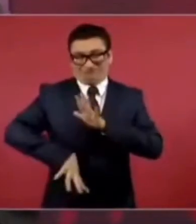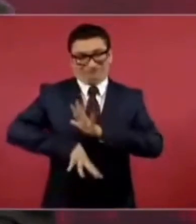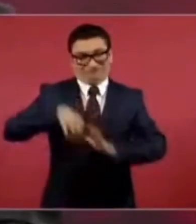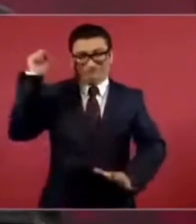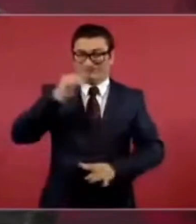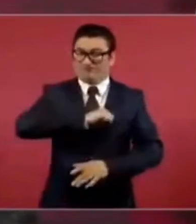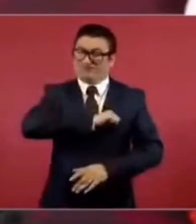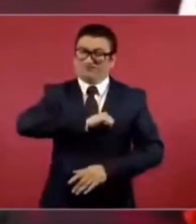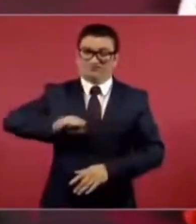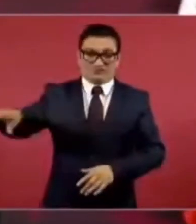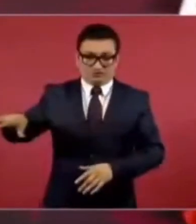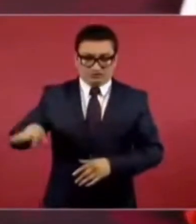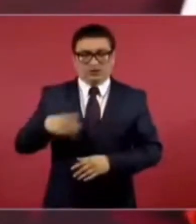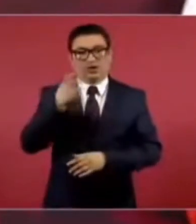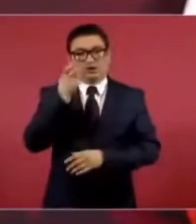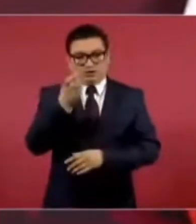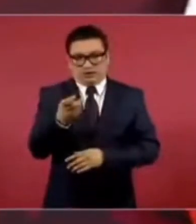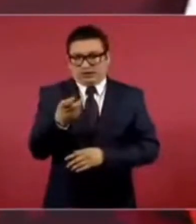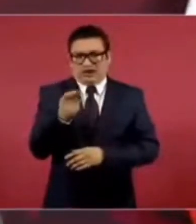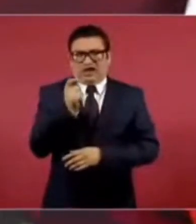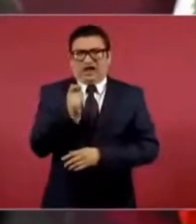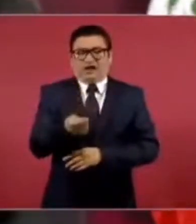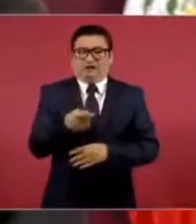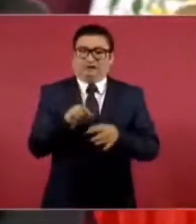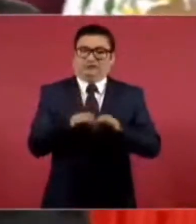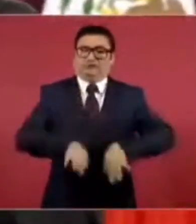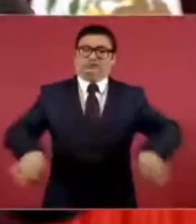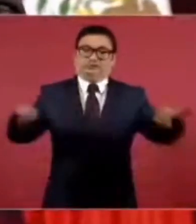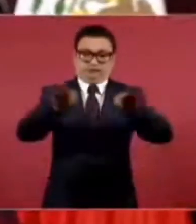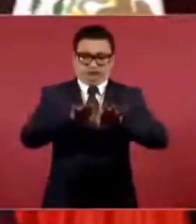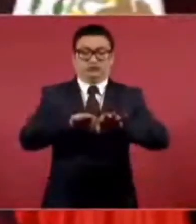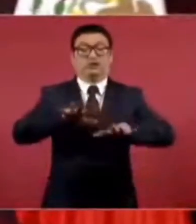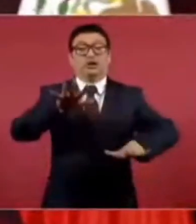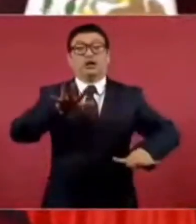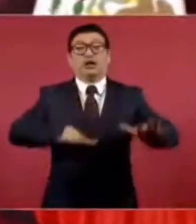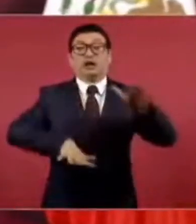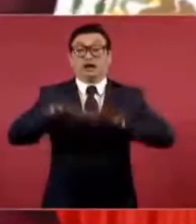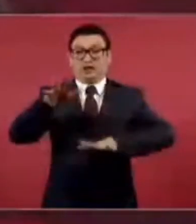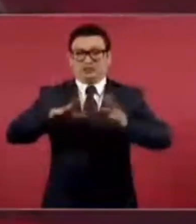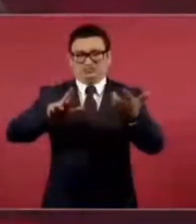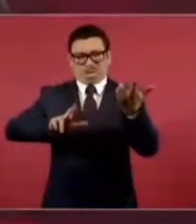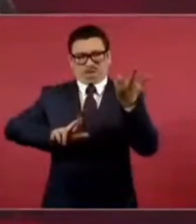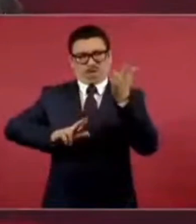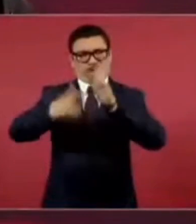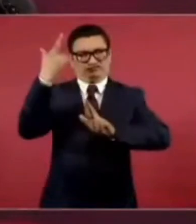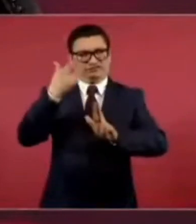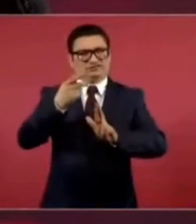es cualquier cosa. A veces hay revoluciones